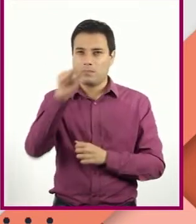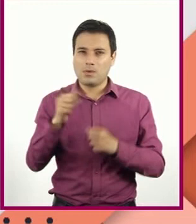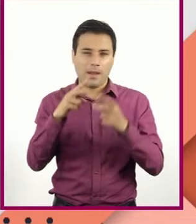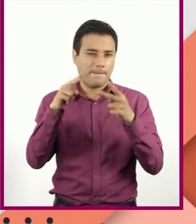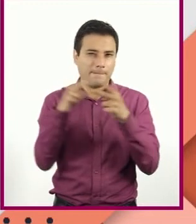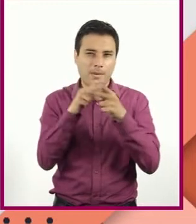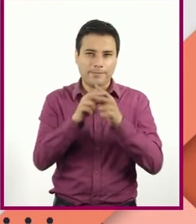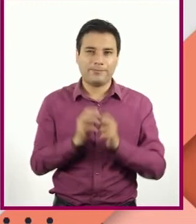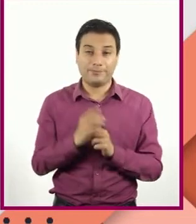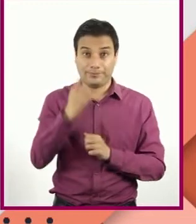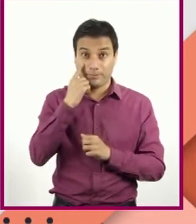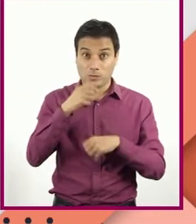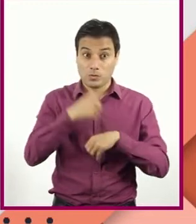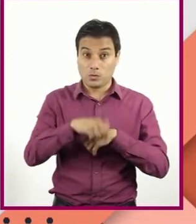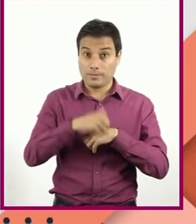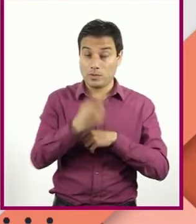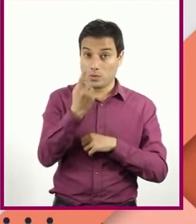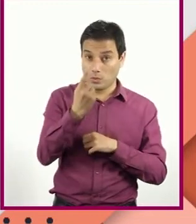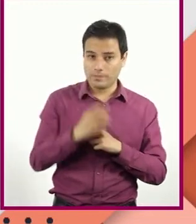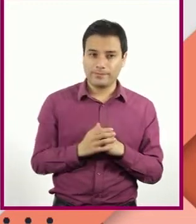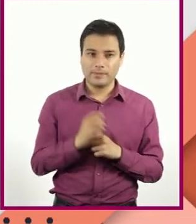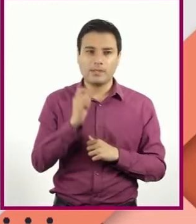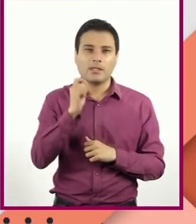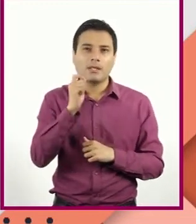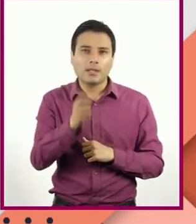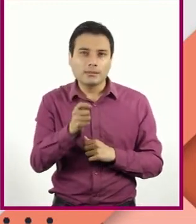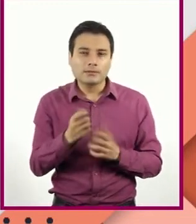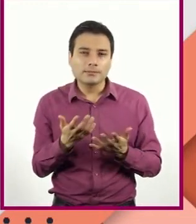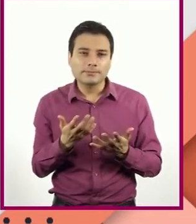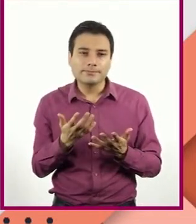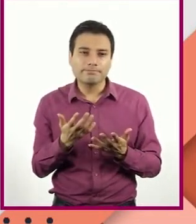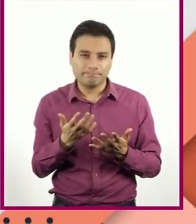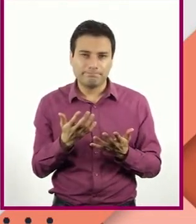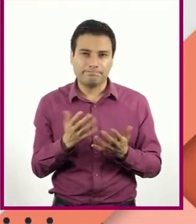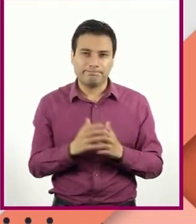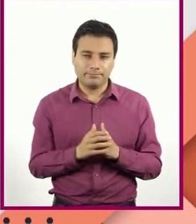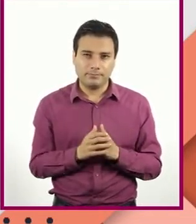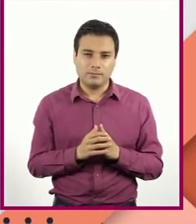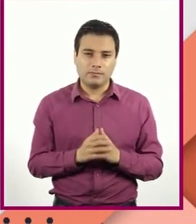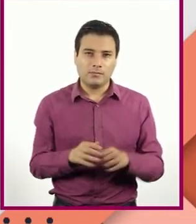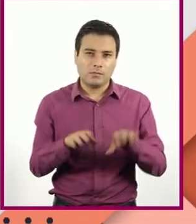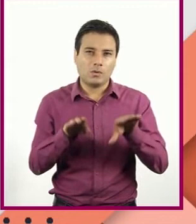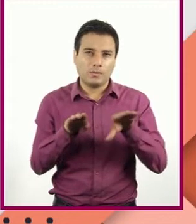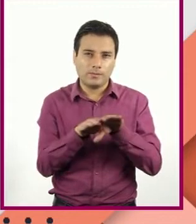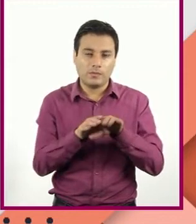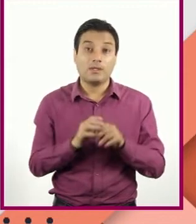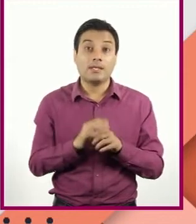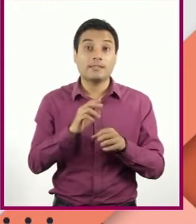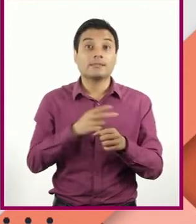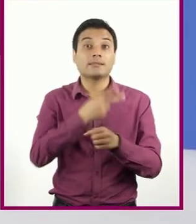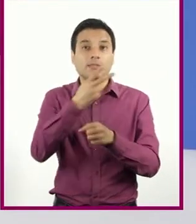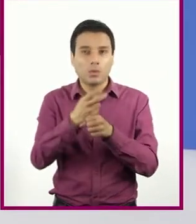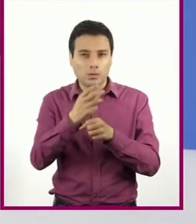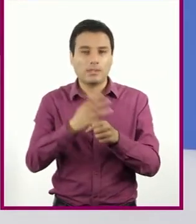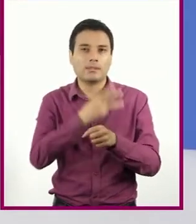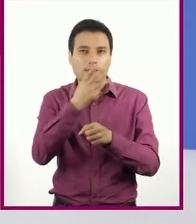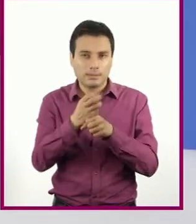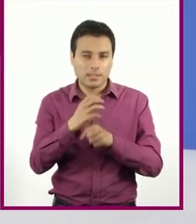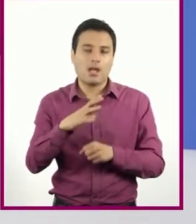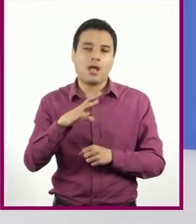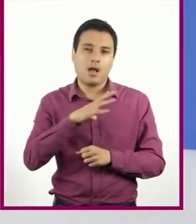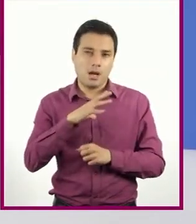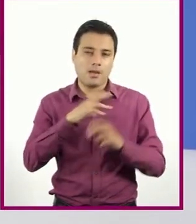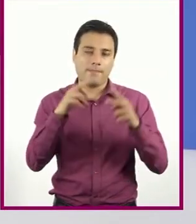La primera, claro está, es más lejana de la acción que si representan la segunda y la tercera. Es